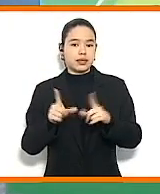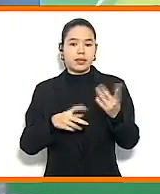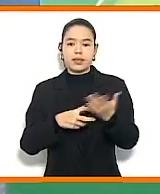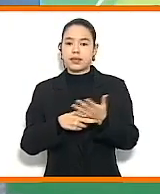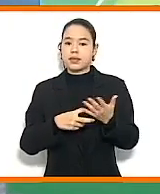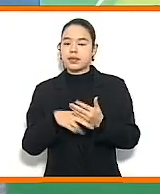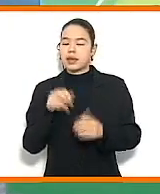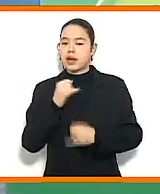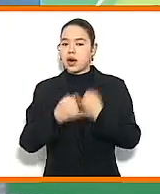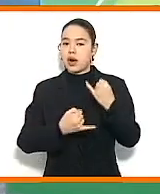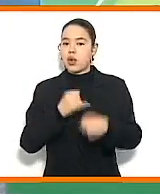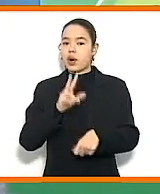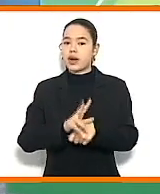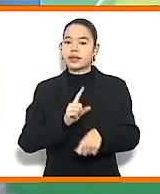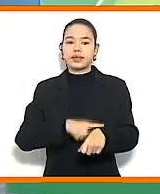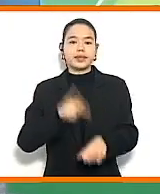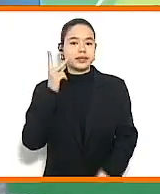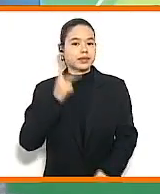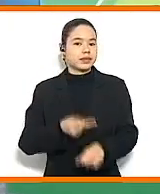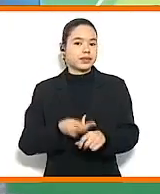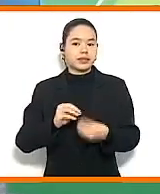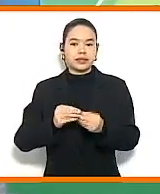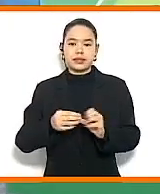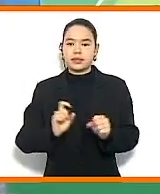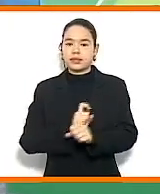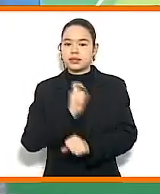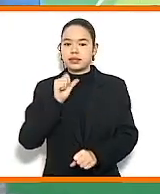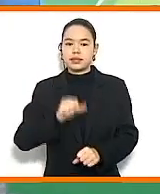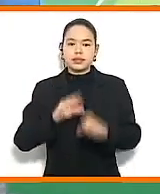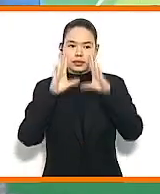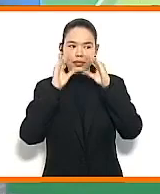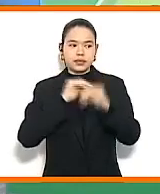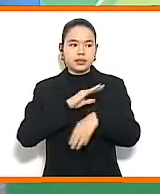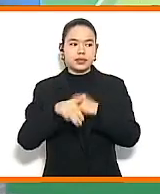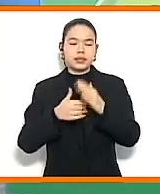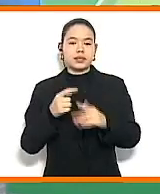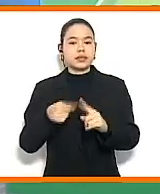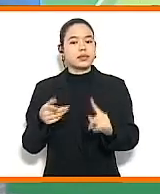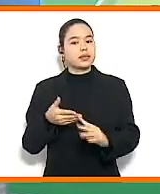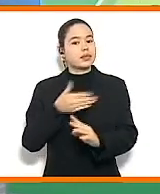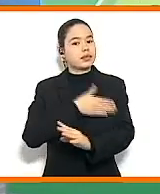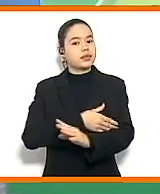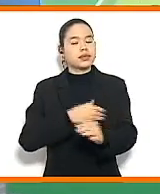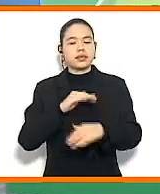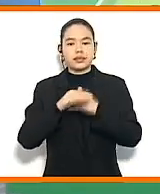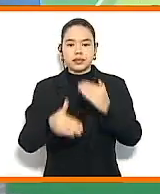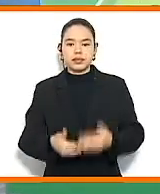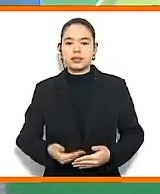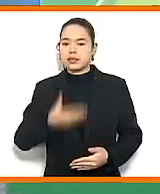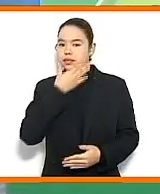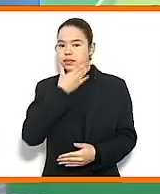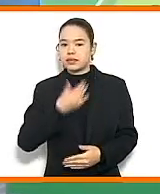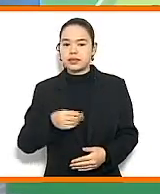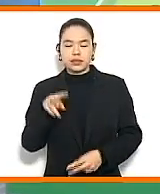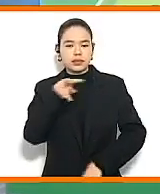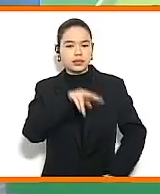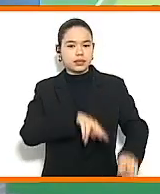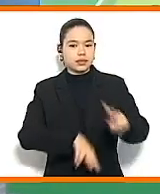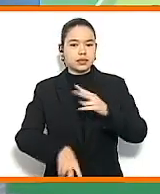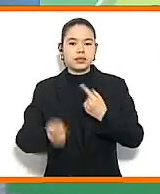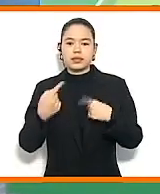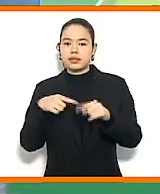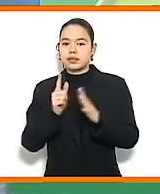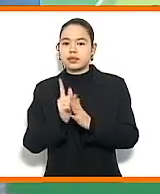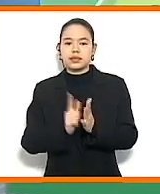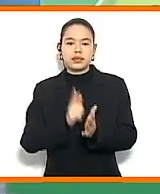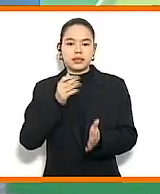se vienen tus tres dígitos favorecidos en esta maravillosa noche. Pero antes, le damos la cordial bienvenida a nuestro auditor y notario que están